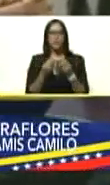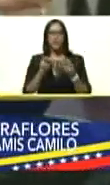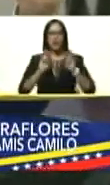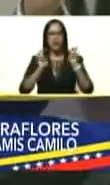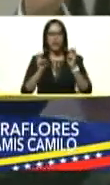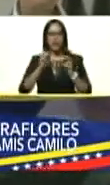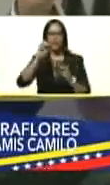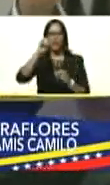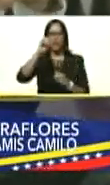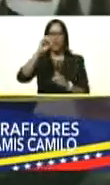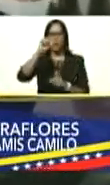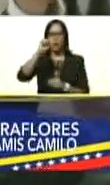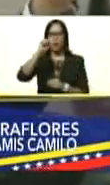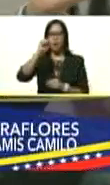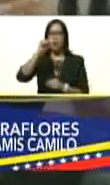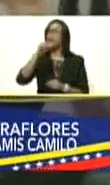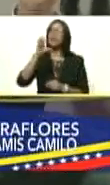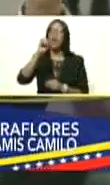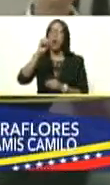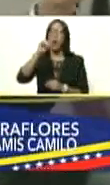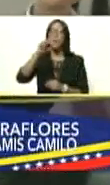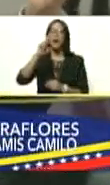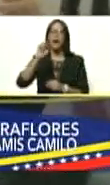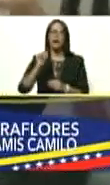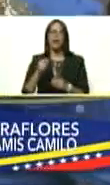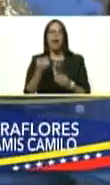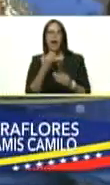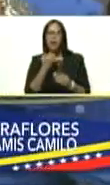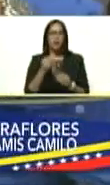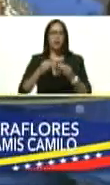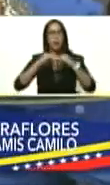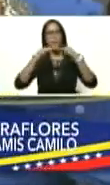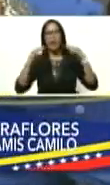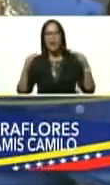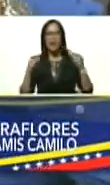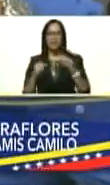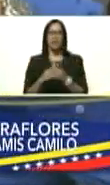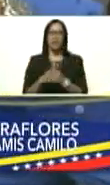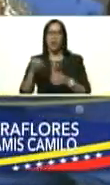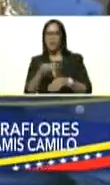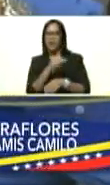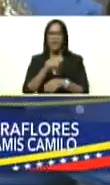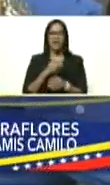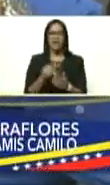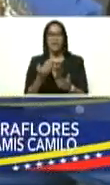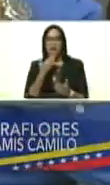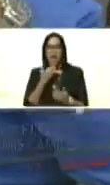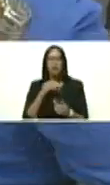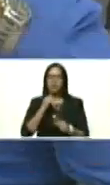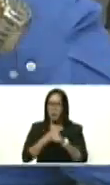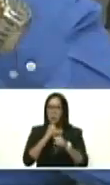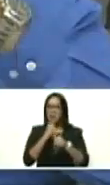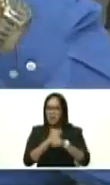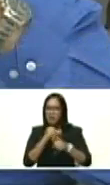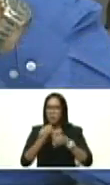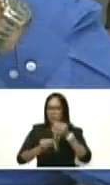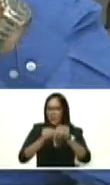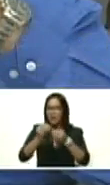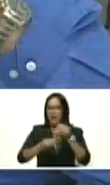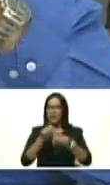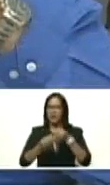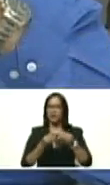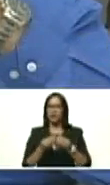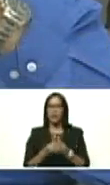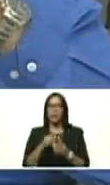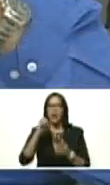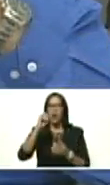Enrique. Y algo así como que Panamá Merengue Fest, todavía estamos trabajando eso. Pero